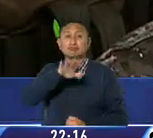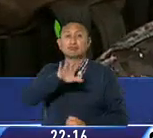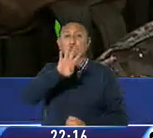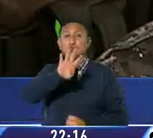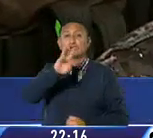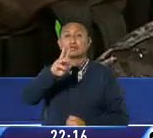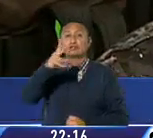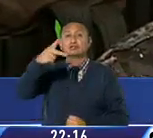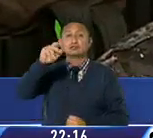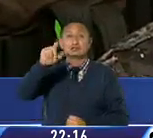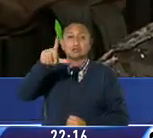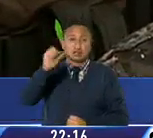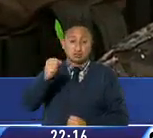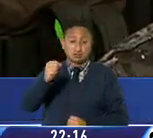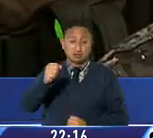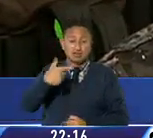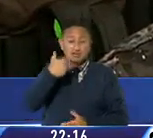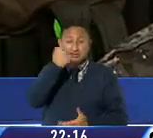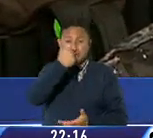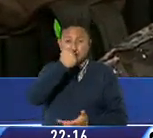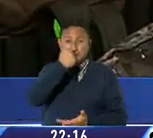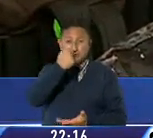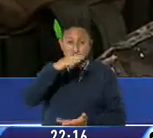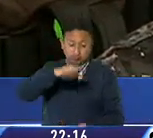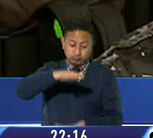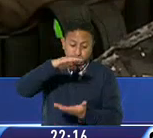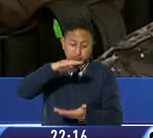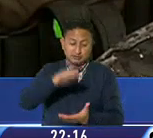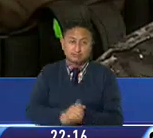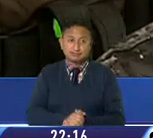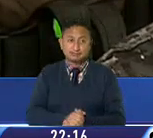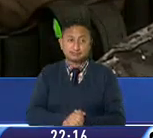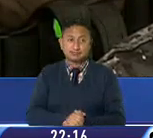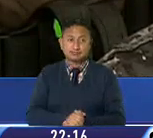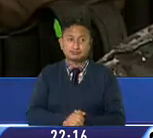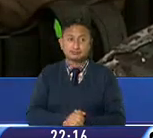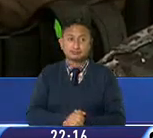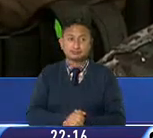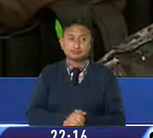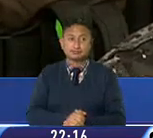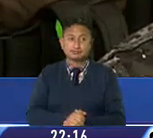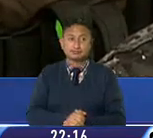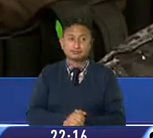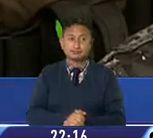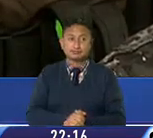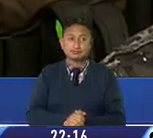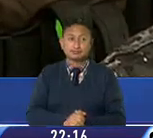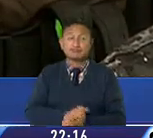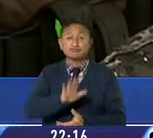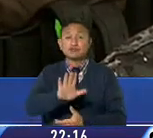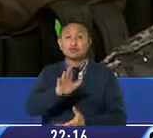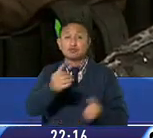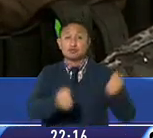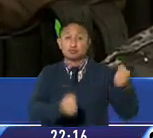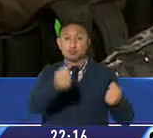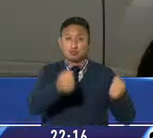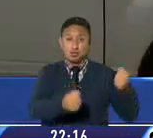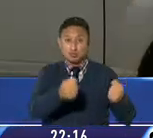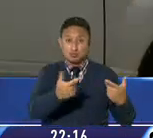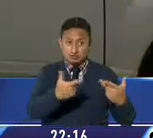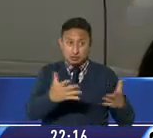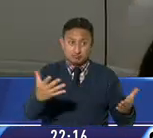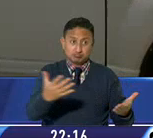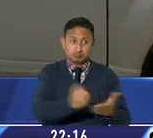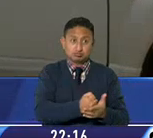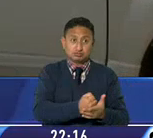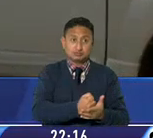kilos de sustancia sujeta a fiscalización, esto es clorhidrato y cocaína, 5 vehículos que fueron